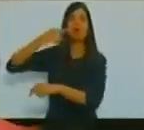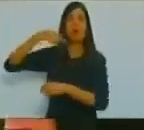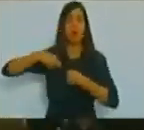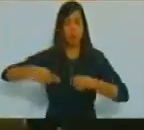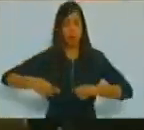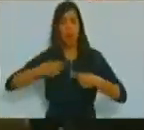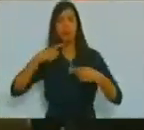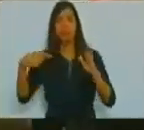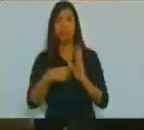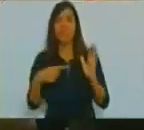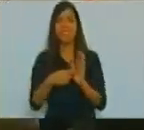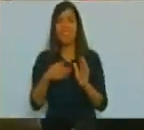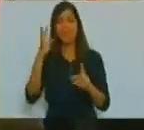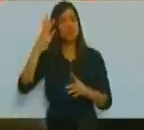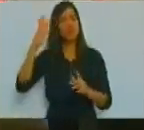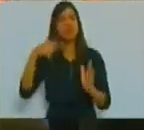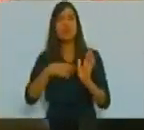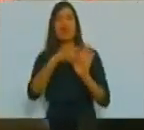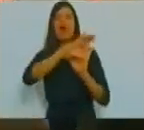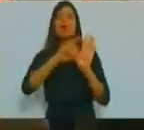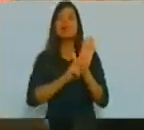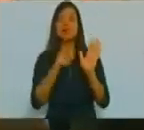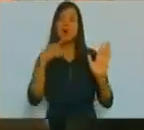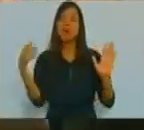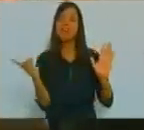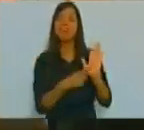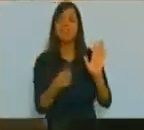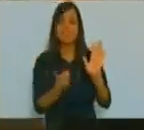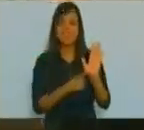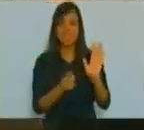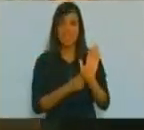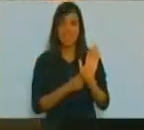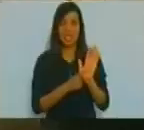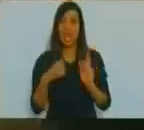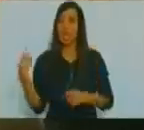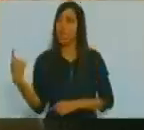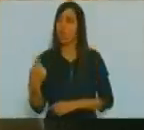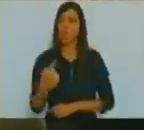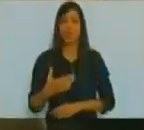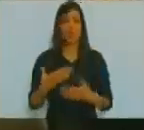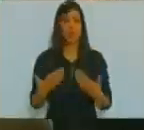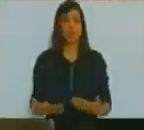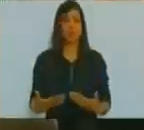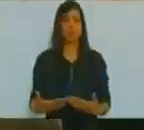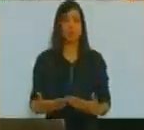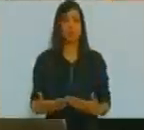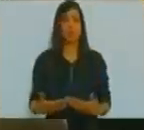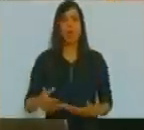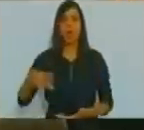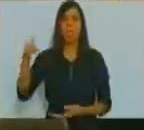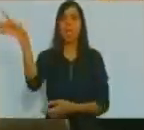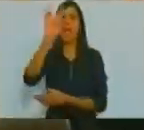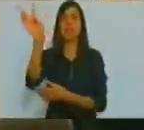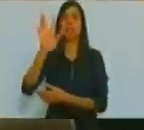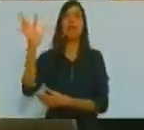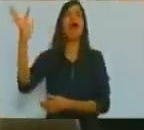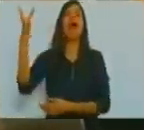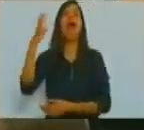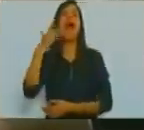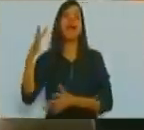contemplado en esta constitución y que nos pone a la vanguardia del mundo